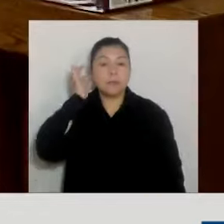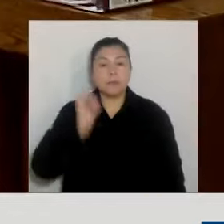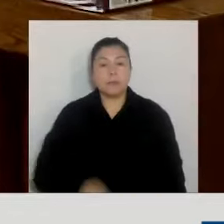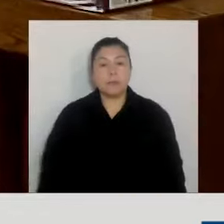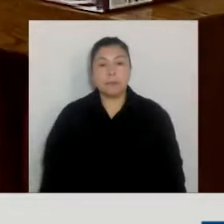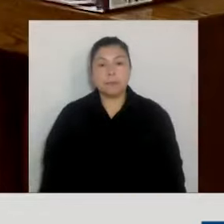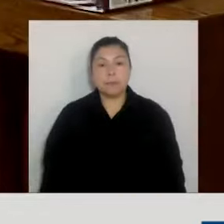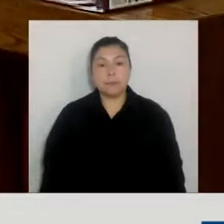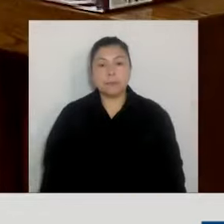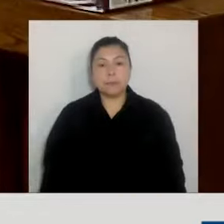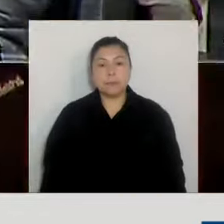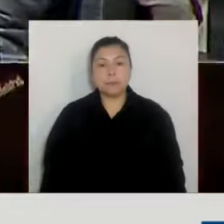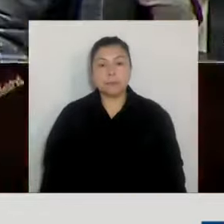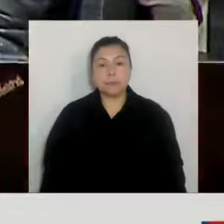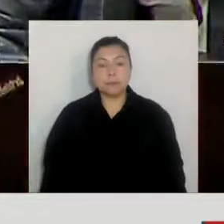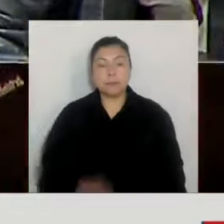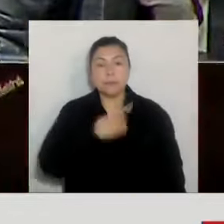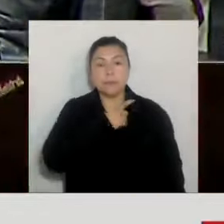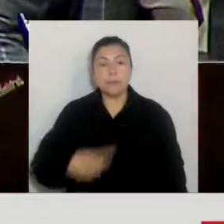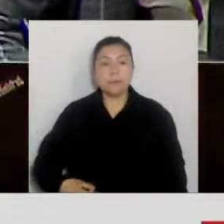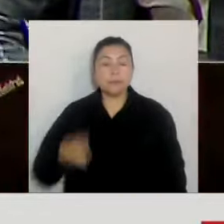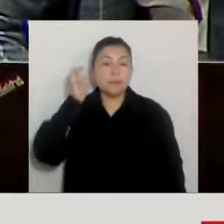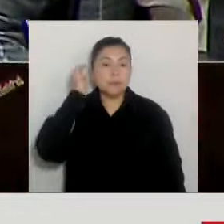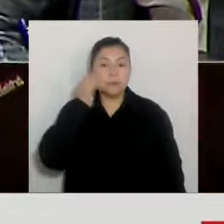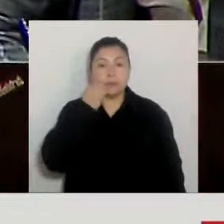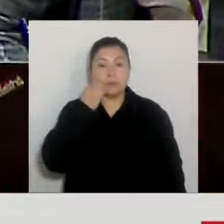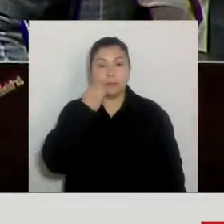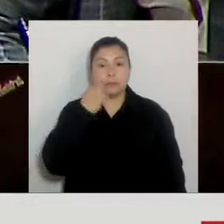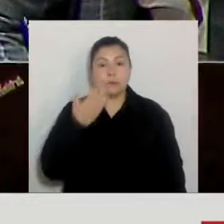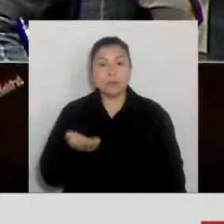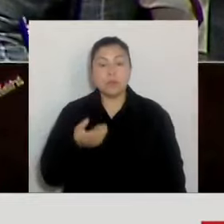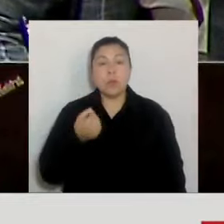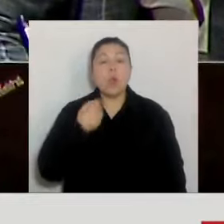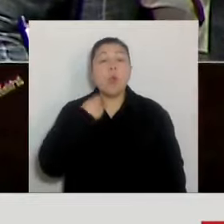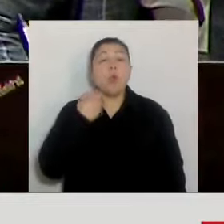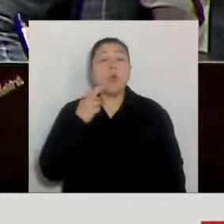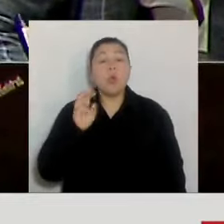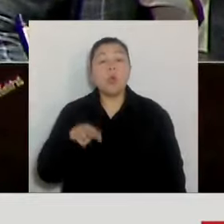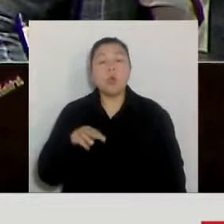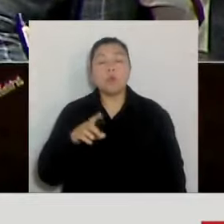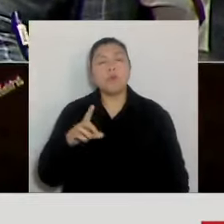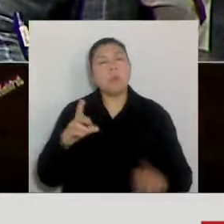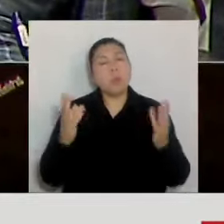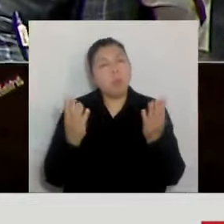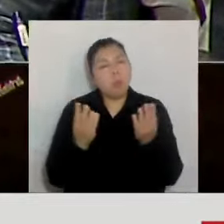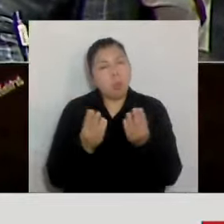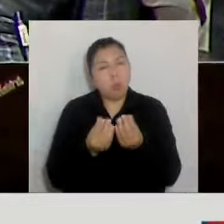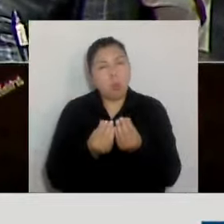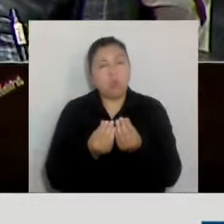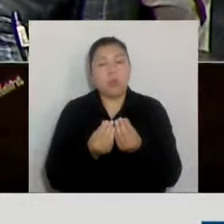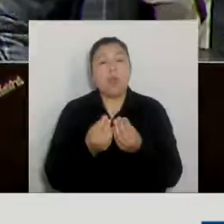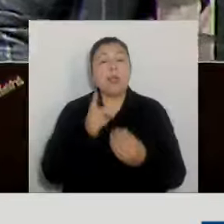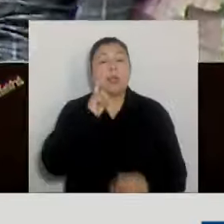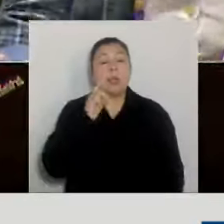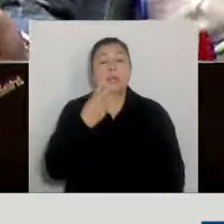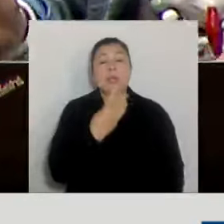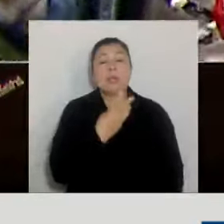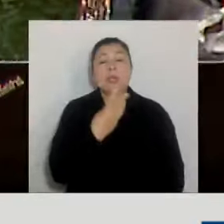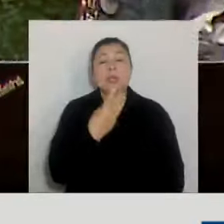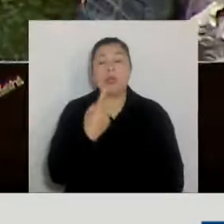presidenta diputadas diputados estamos con el quórum muy bajo tenemos 31 parlamentarias y